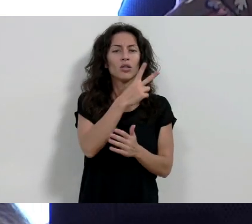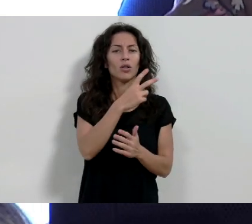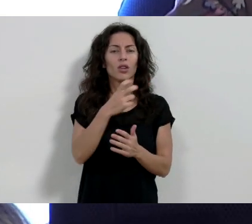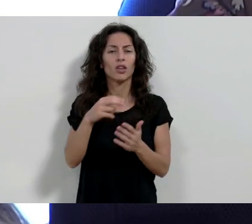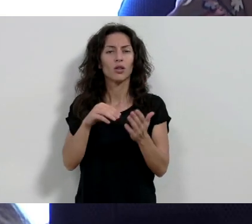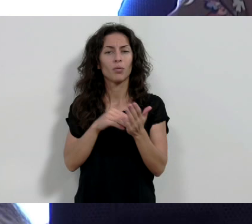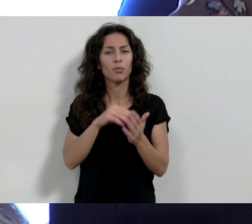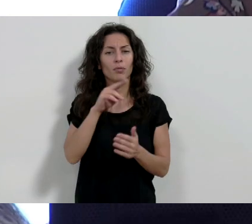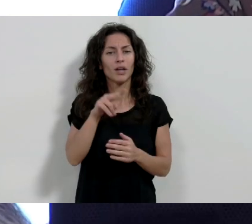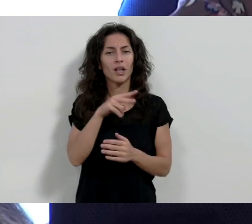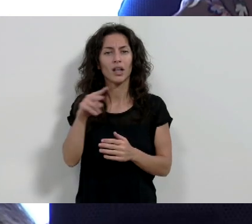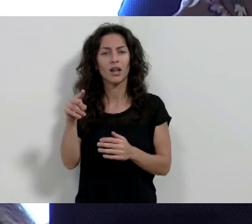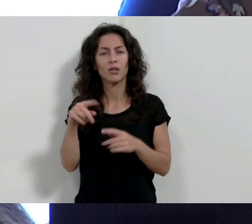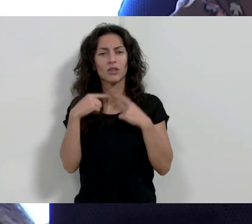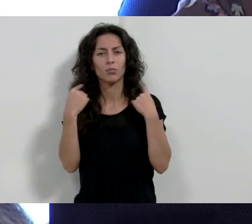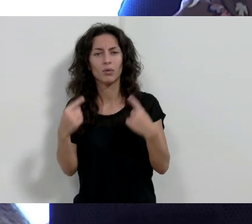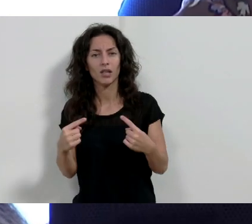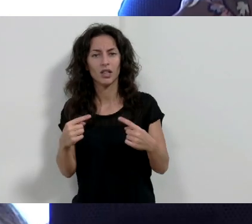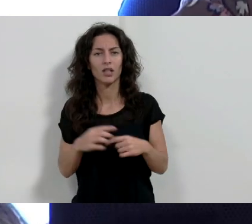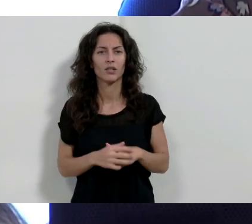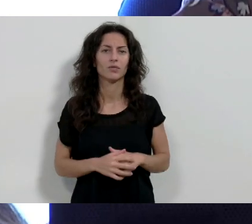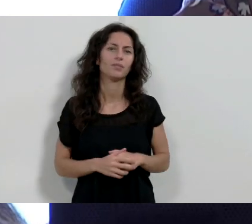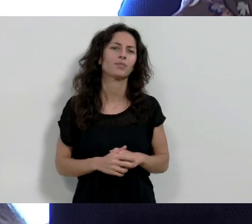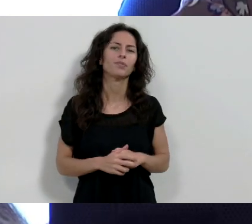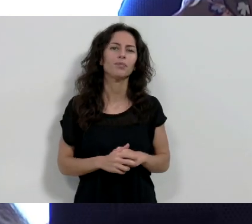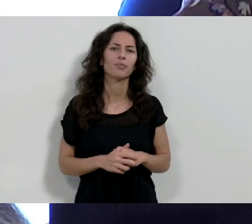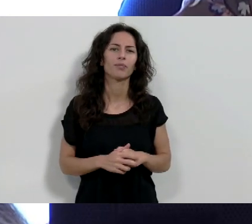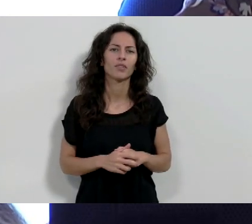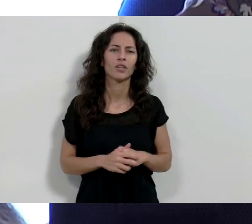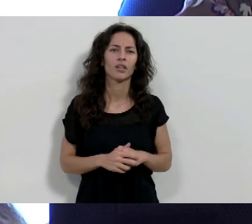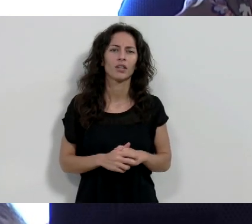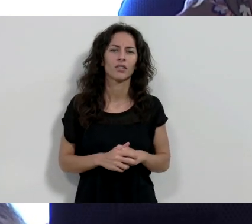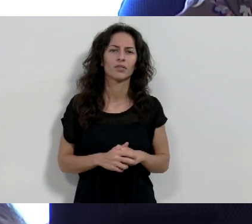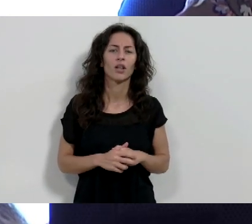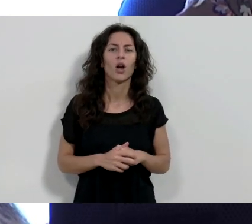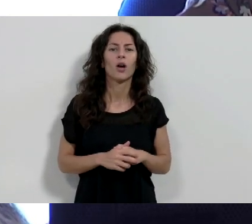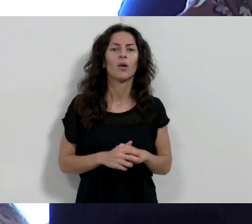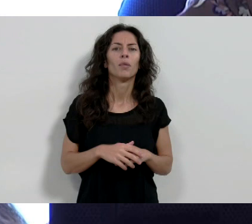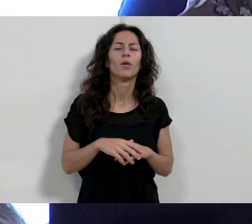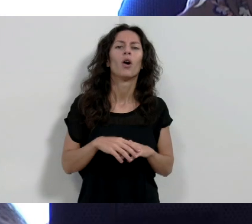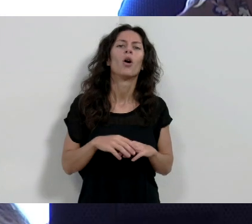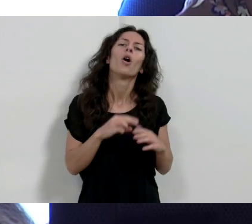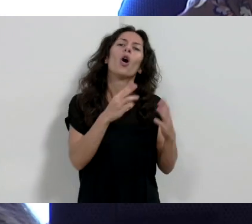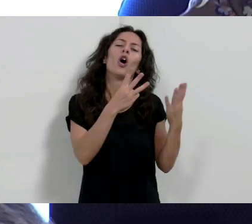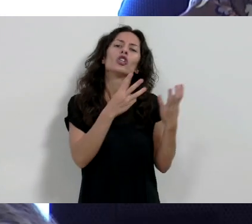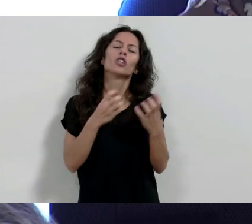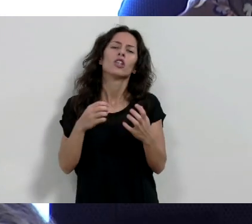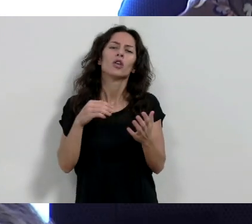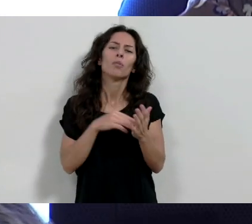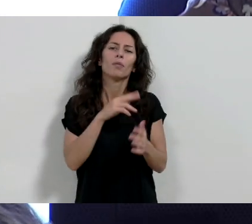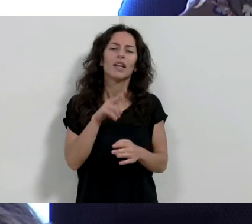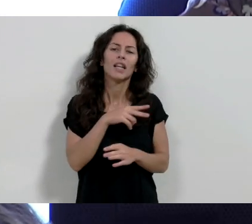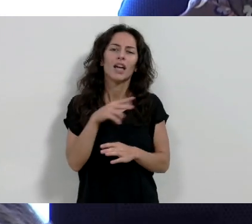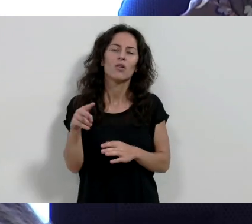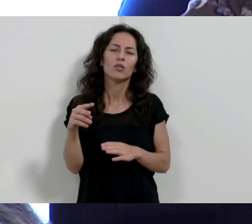más prudentes en las manifestaciones. Han renunciado y han perdido 800.000 euros en subvenciones. Entonces,